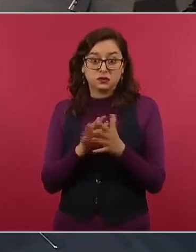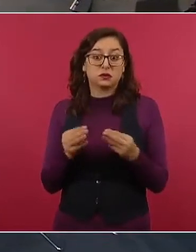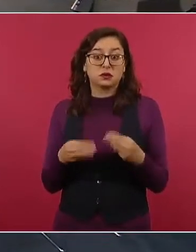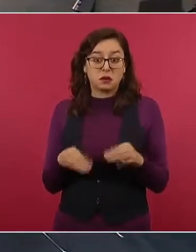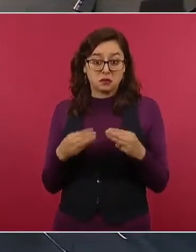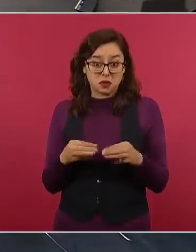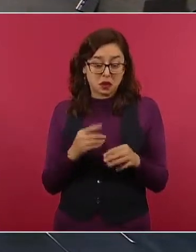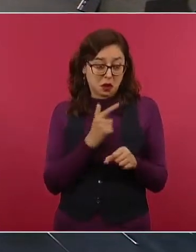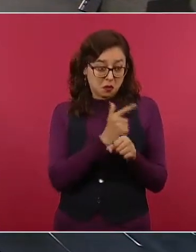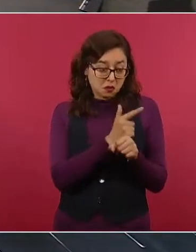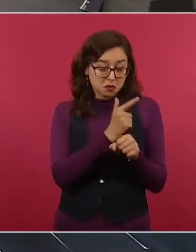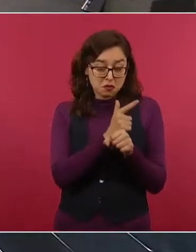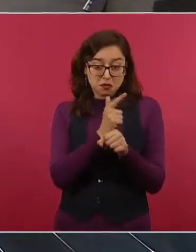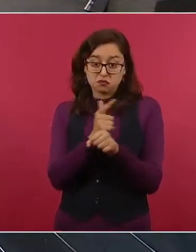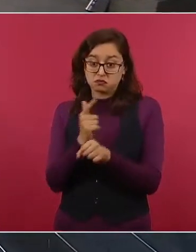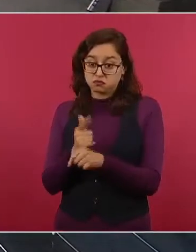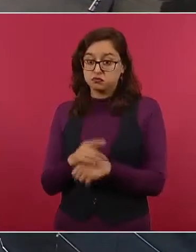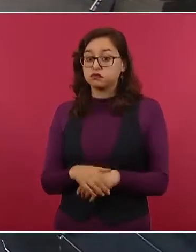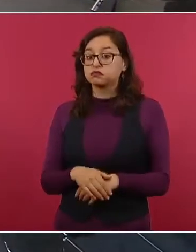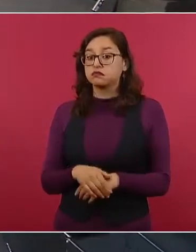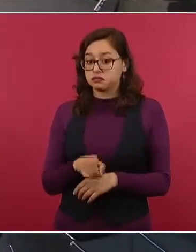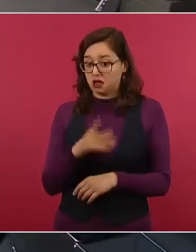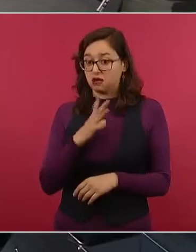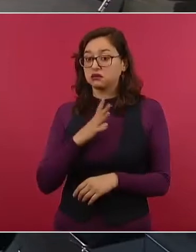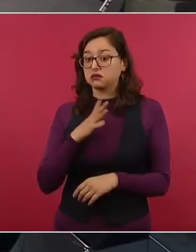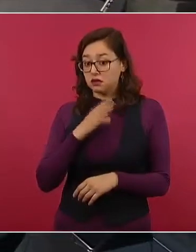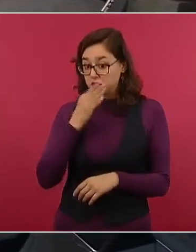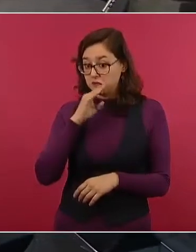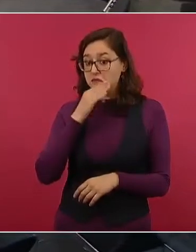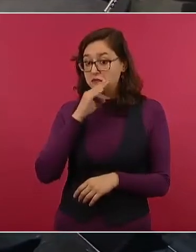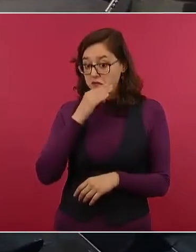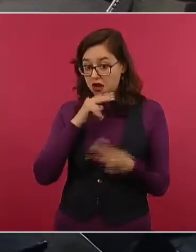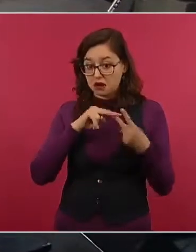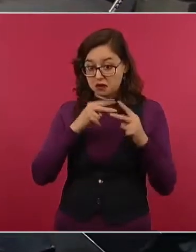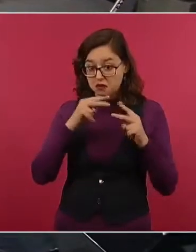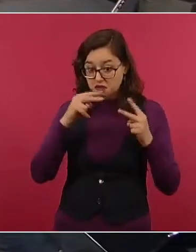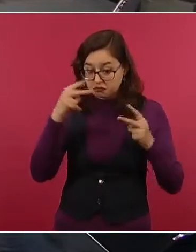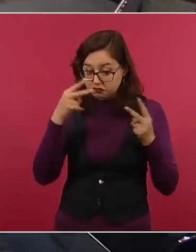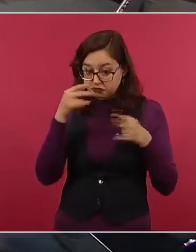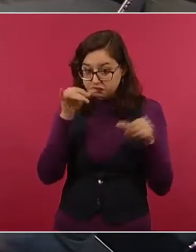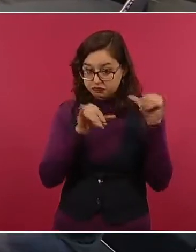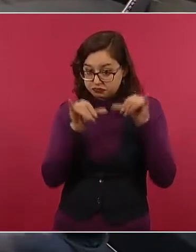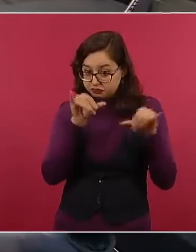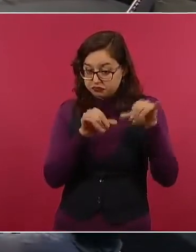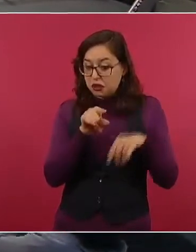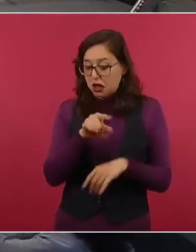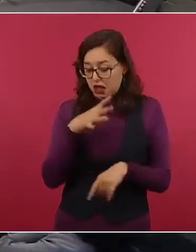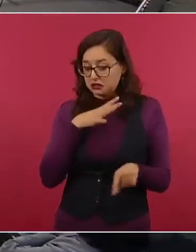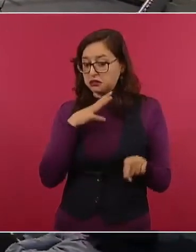y sorprendentemente utilizan el maíz transgénico de Cargill.